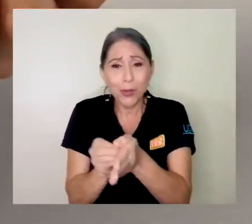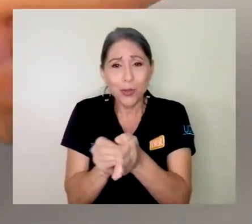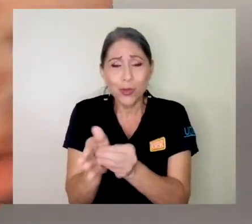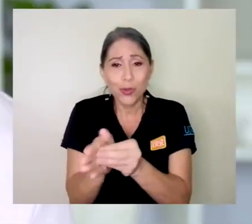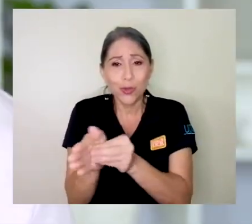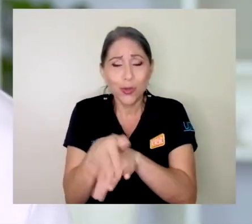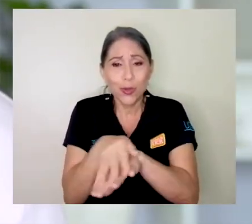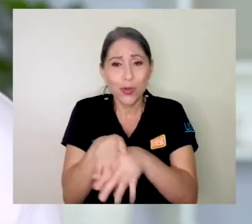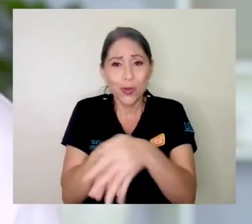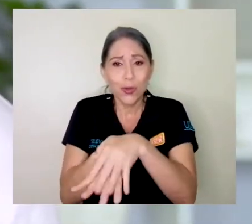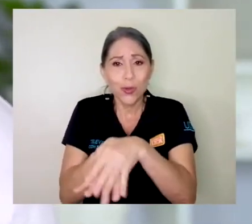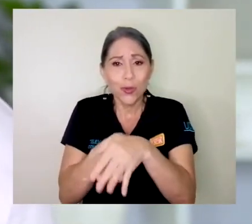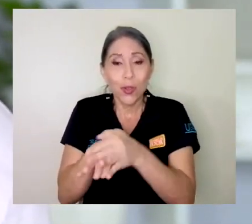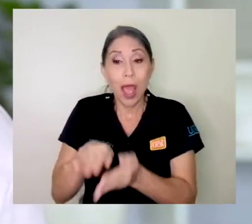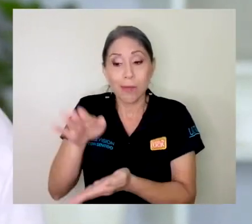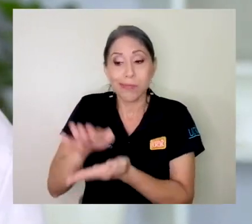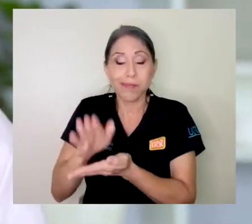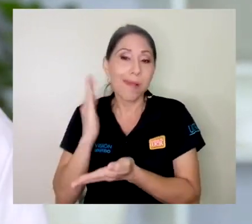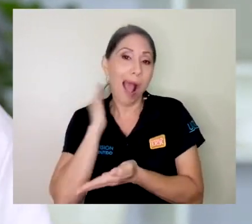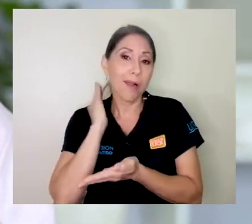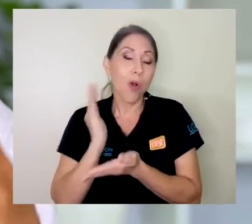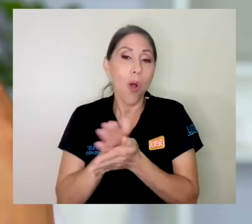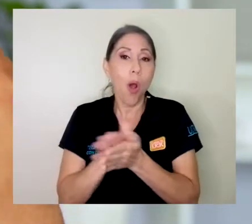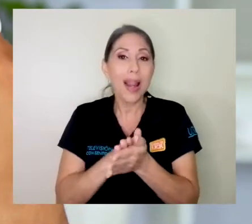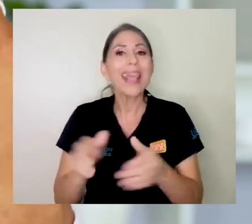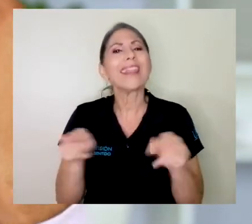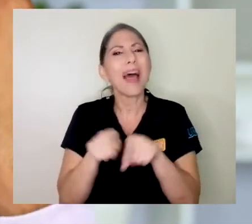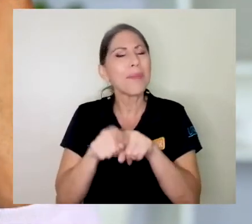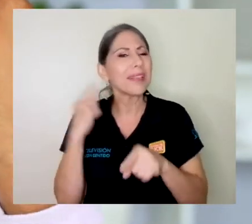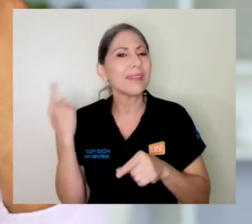con alcohol en gel y el uso constante de la mascarilla.